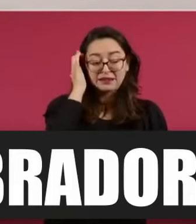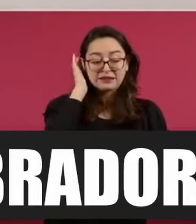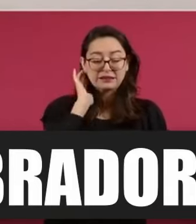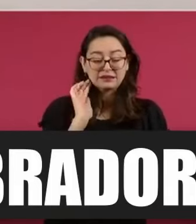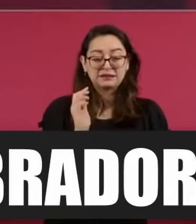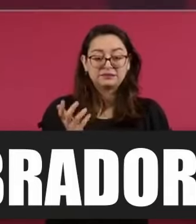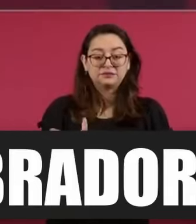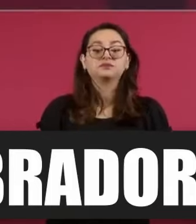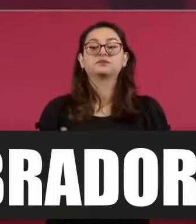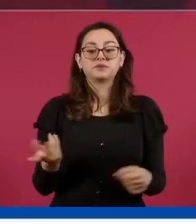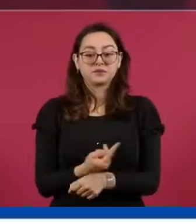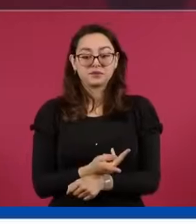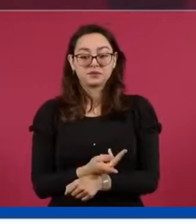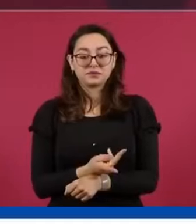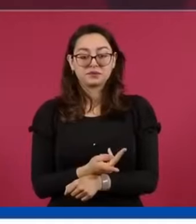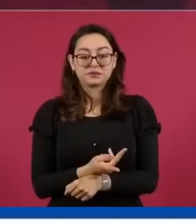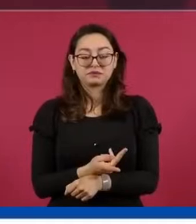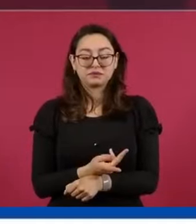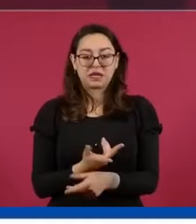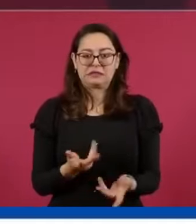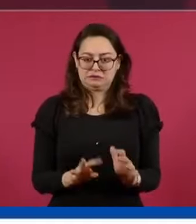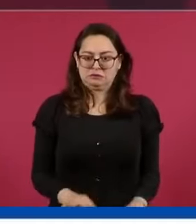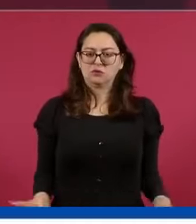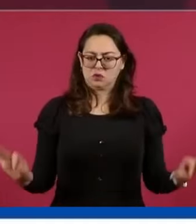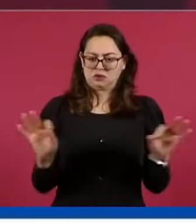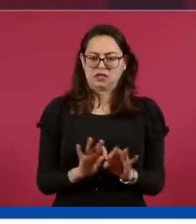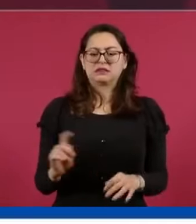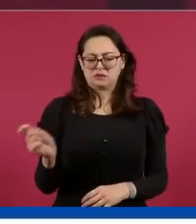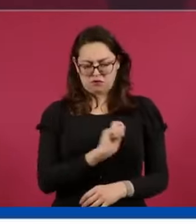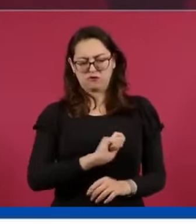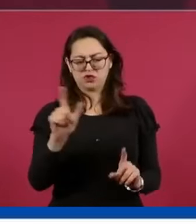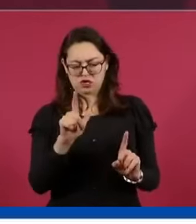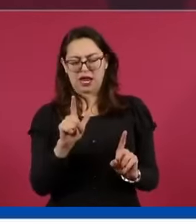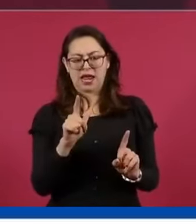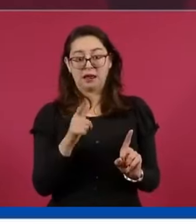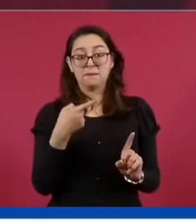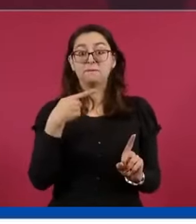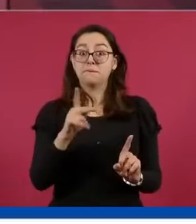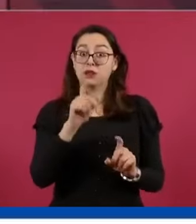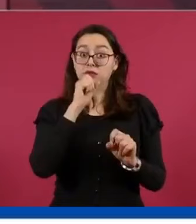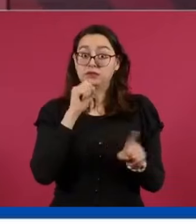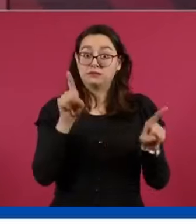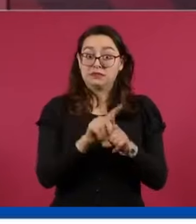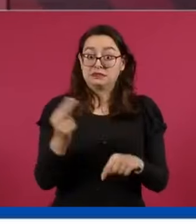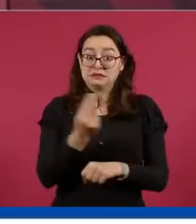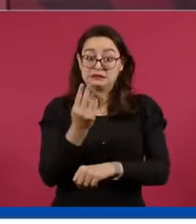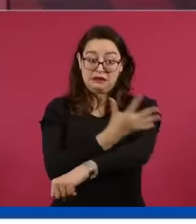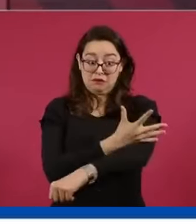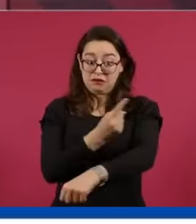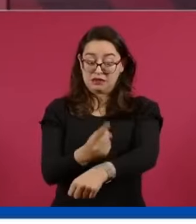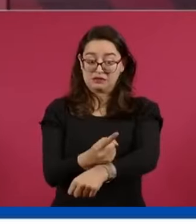Ustedes saben que además del profesionalismo se requieren principios, ideales,